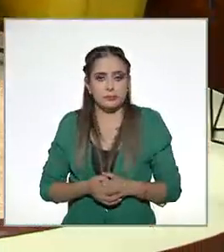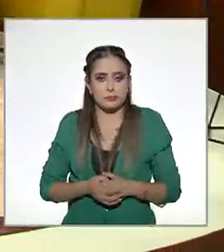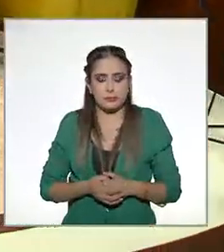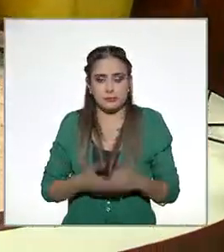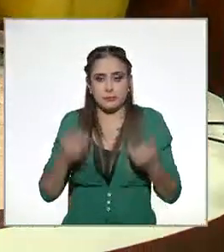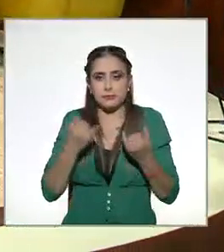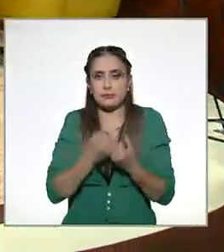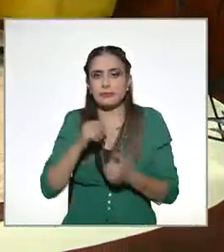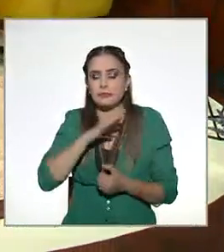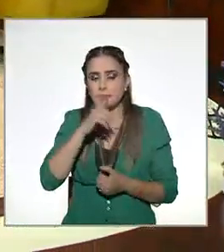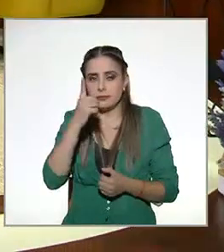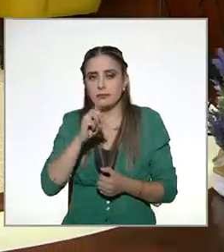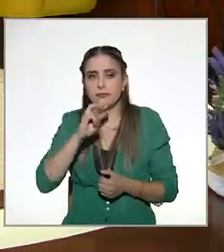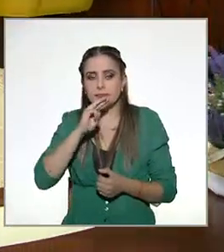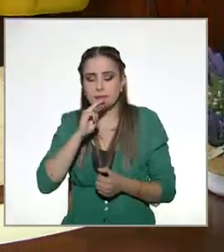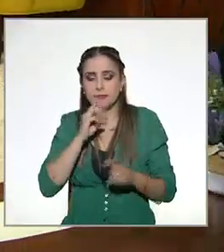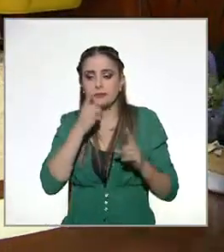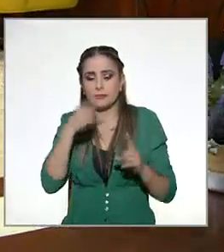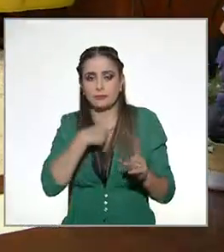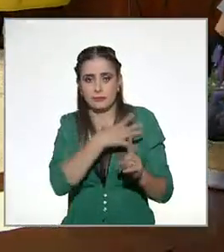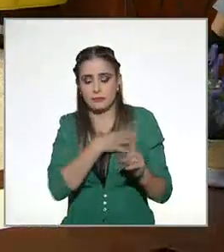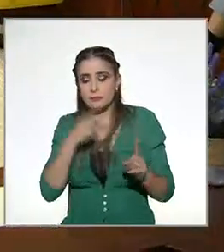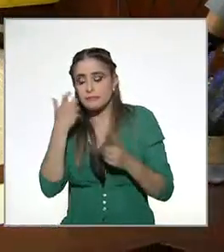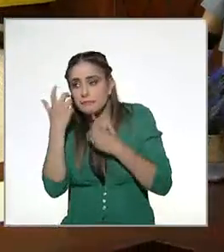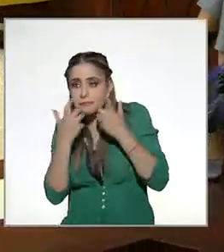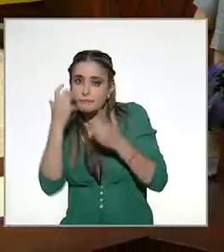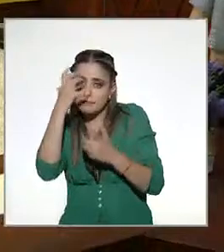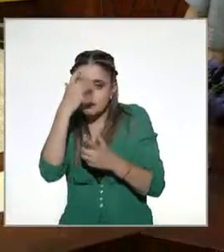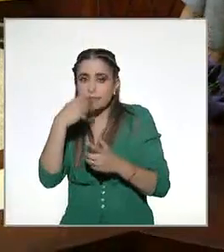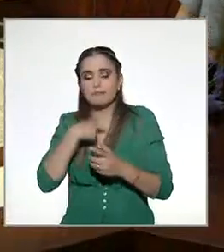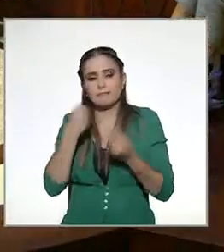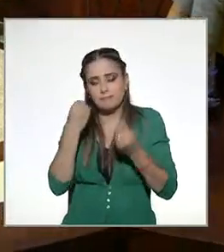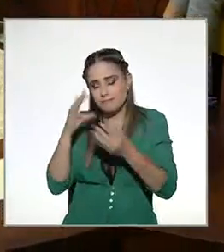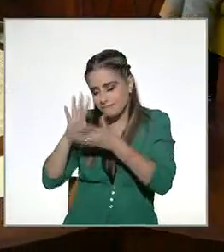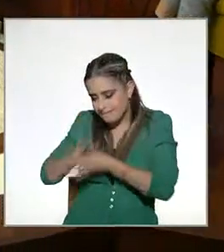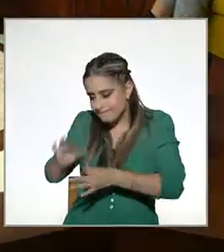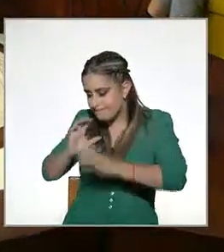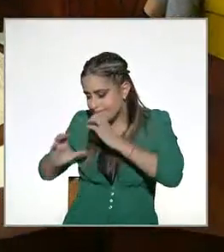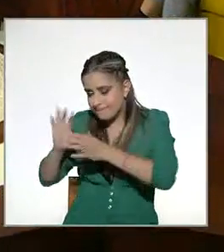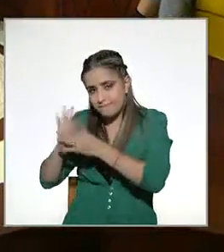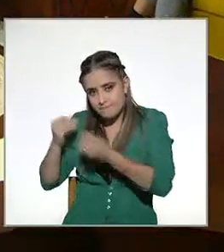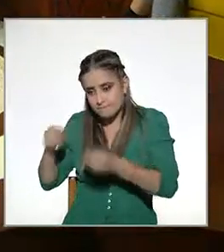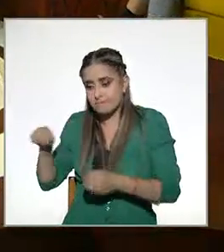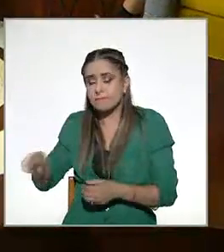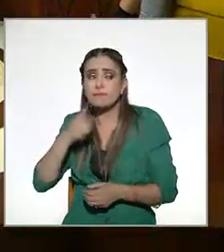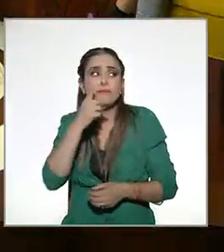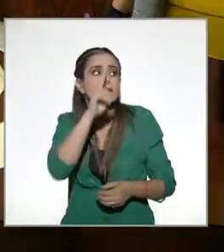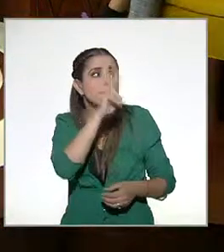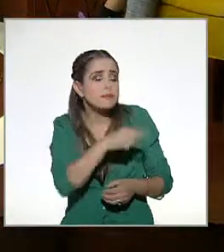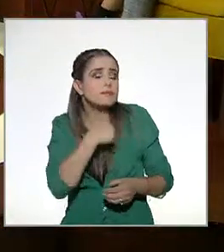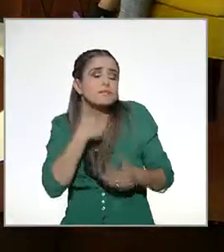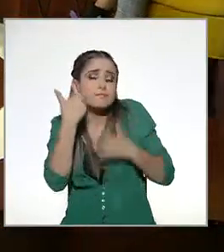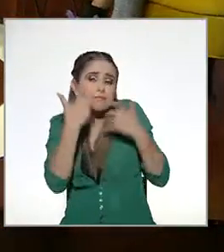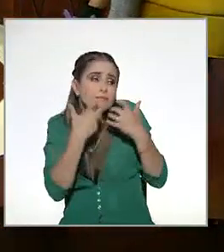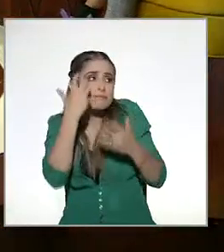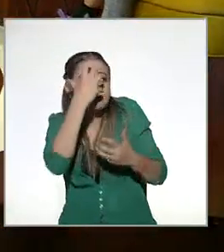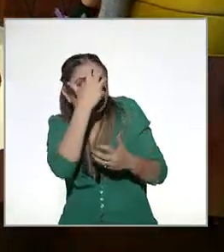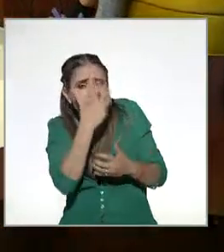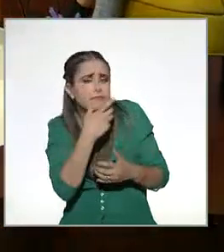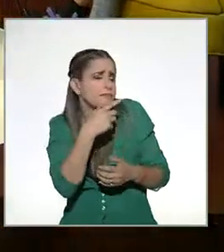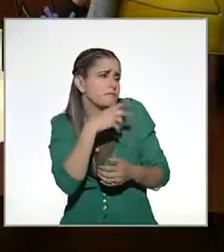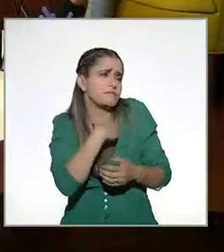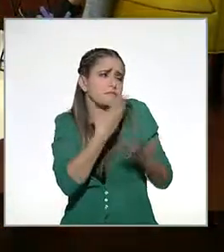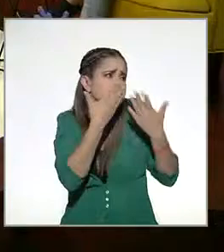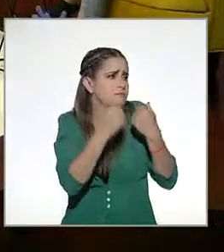mamá que nos dice, mi hija es introvertida y tenemos mucha comunicación con ella. Ella nos explicó que era ser introvertido y que no tiene ningún